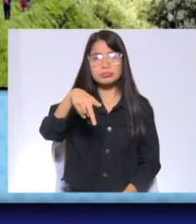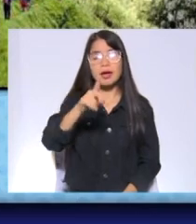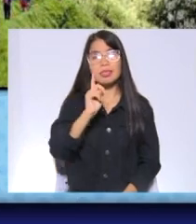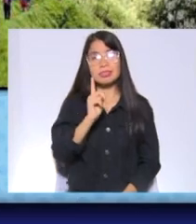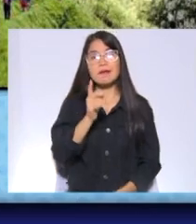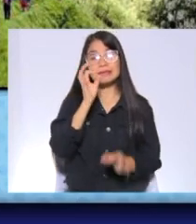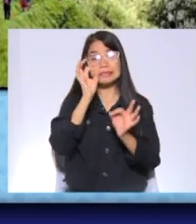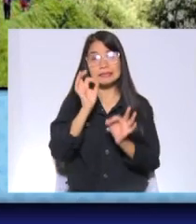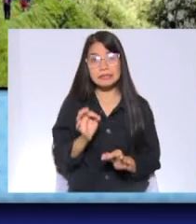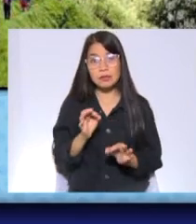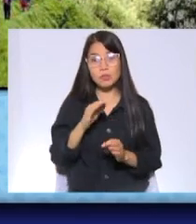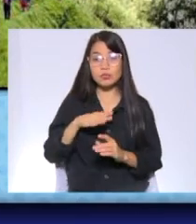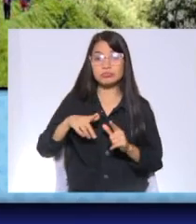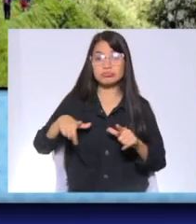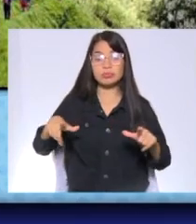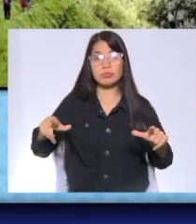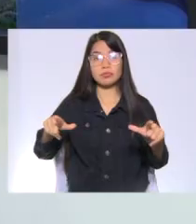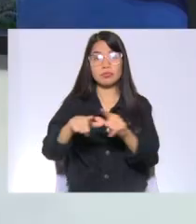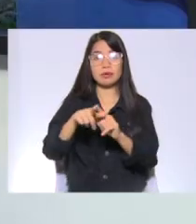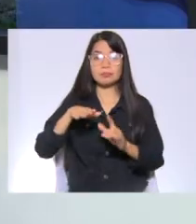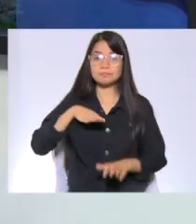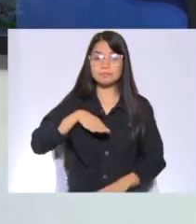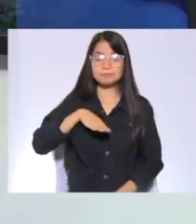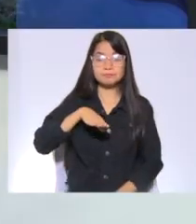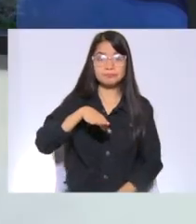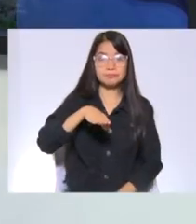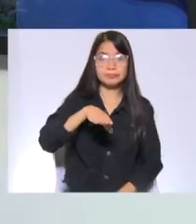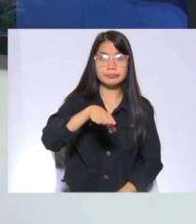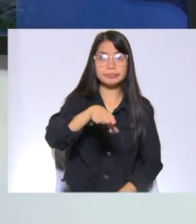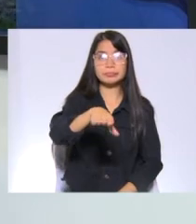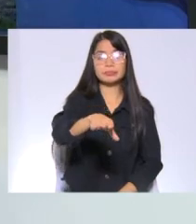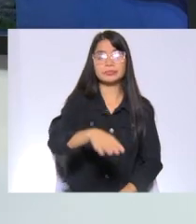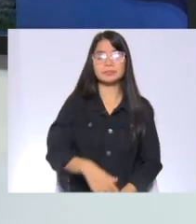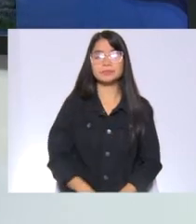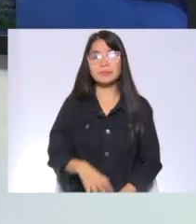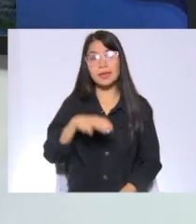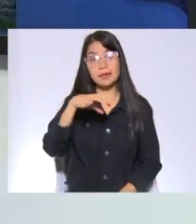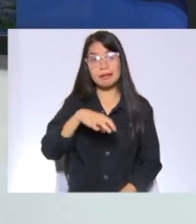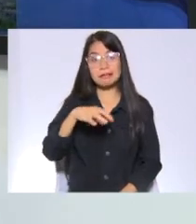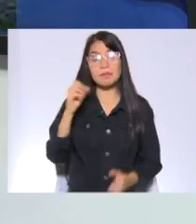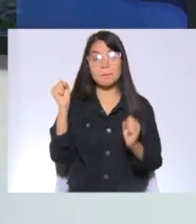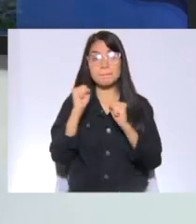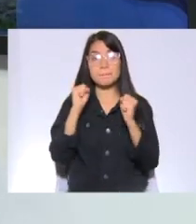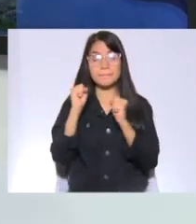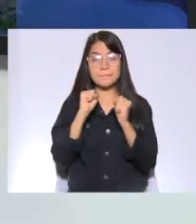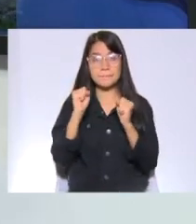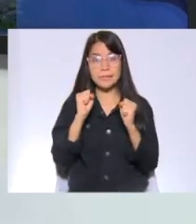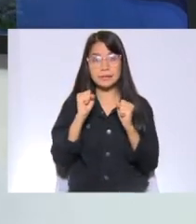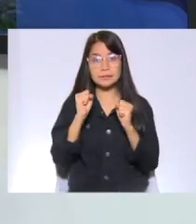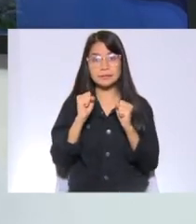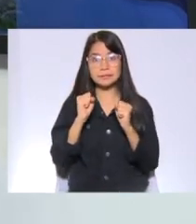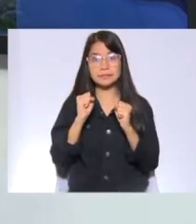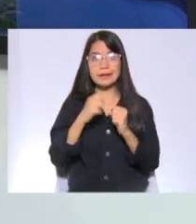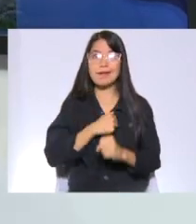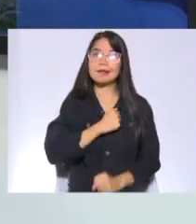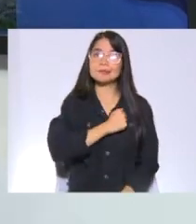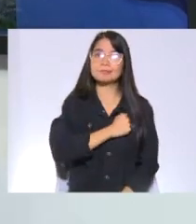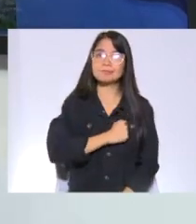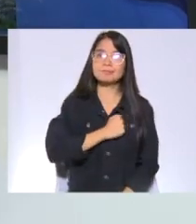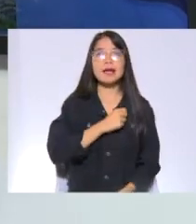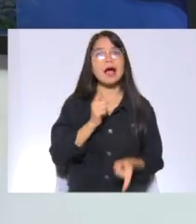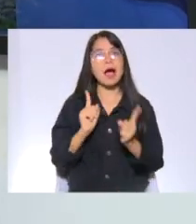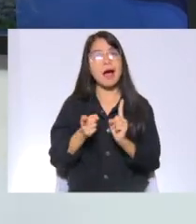nosotros vamos a caminar para no extraviarnos. Fíjense que en el estado de Mérida hemos tenido, lamentablemente, el hecho de que algunas personas se han